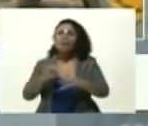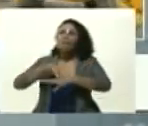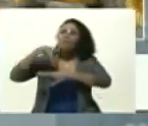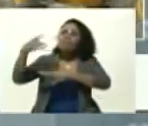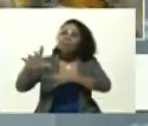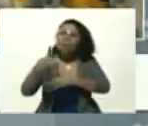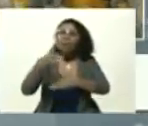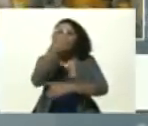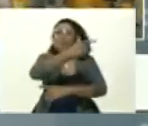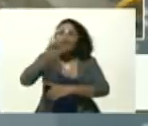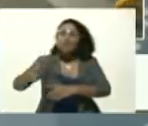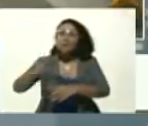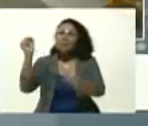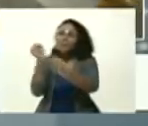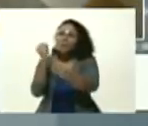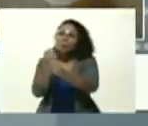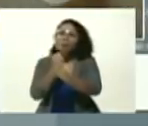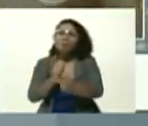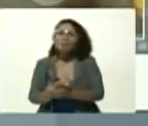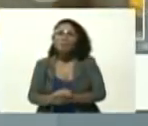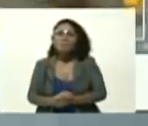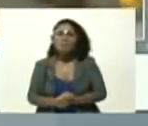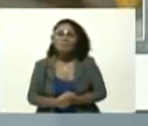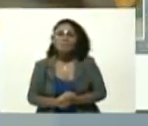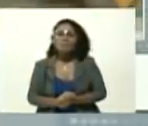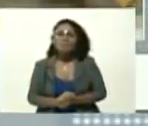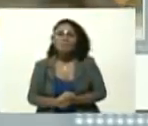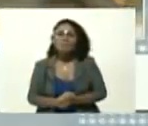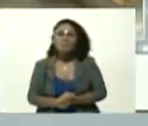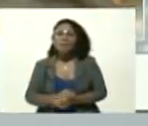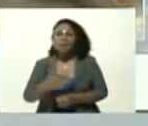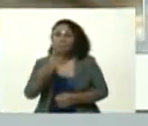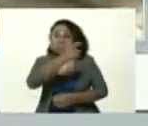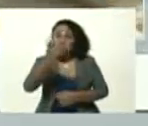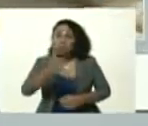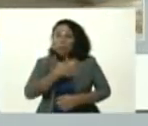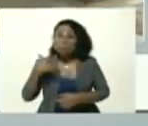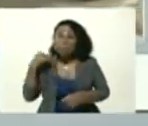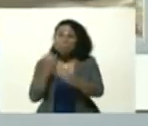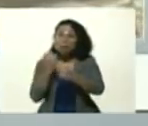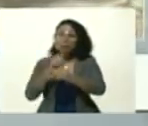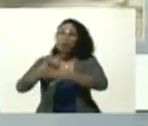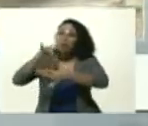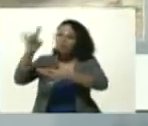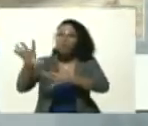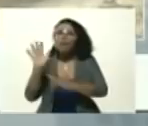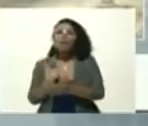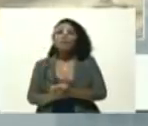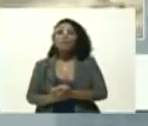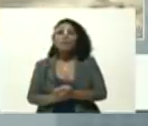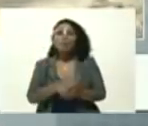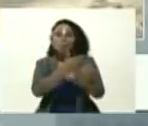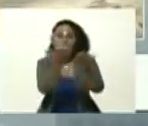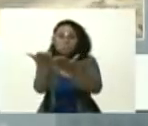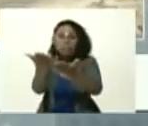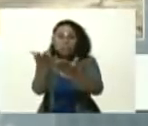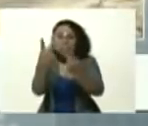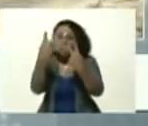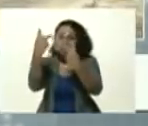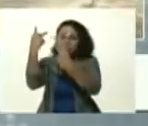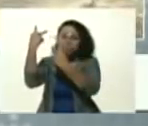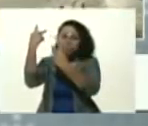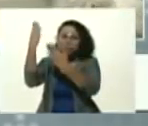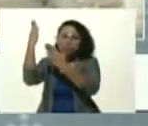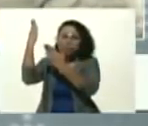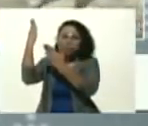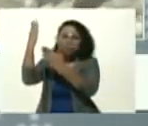quieren trabajar, trabajen. Los que quieran trabajar, que trabajen. Ahí está, ustedes ven.